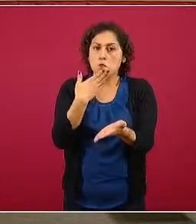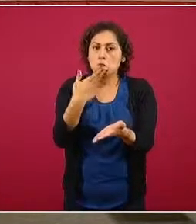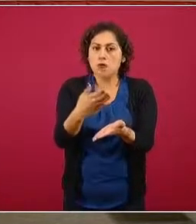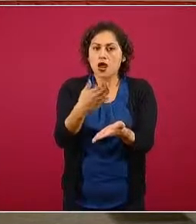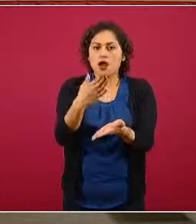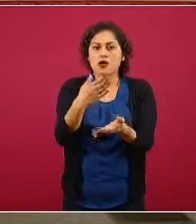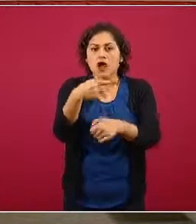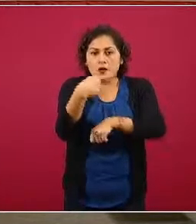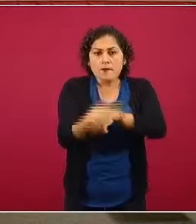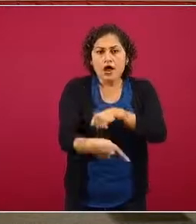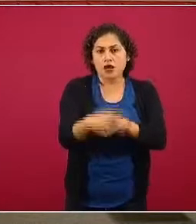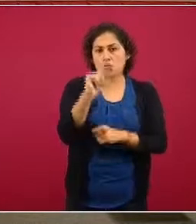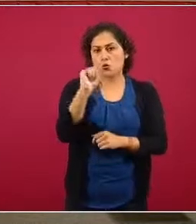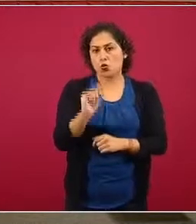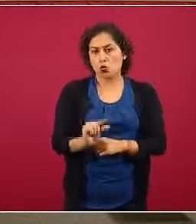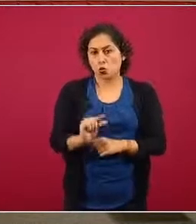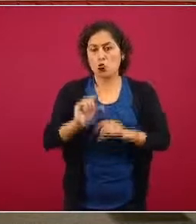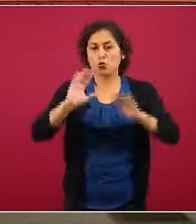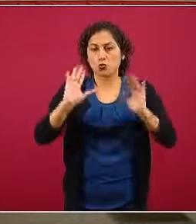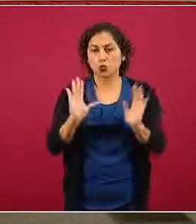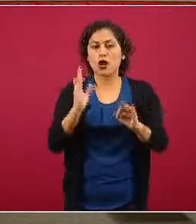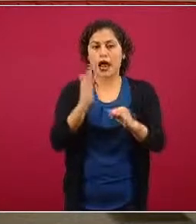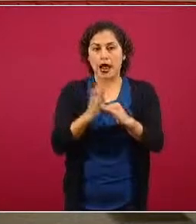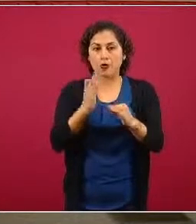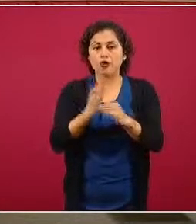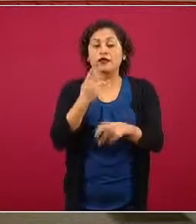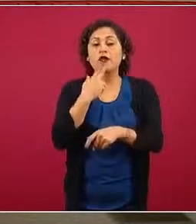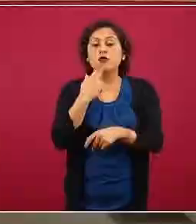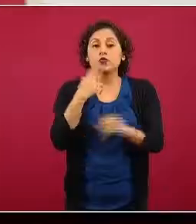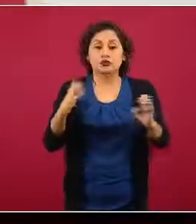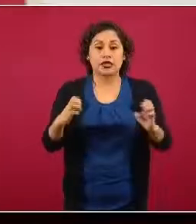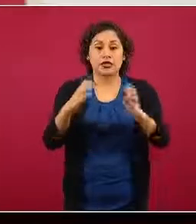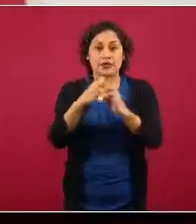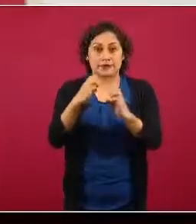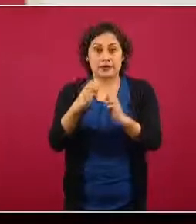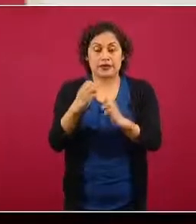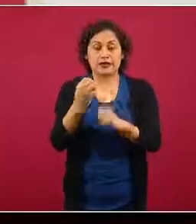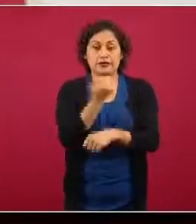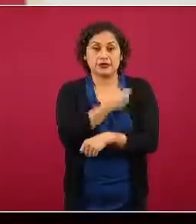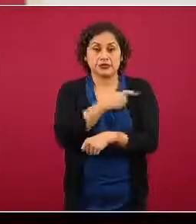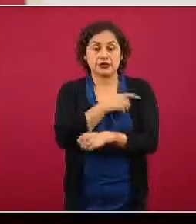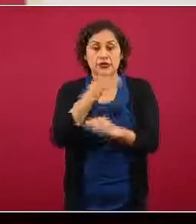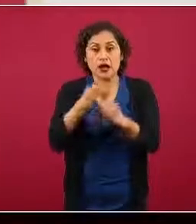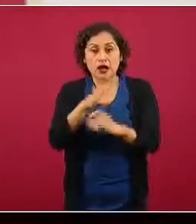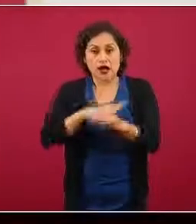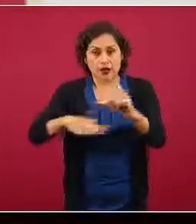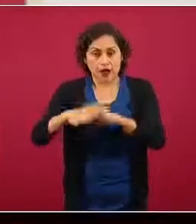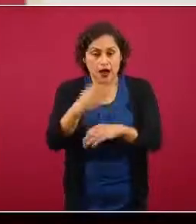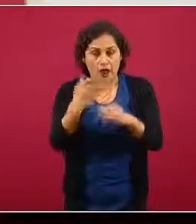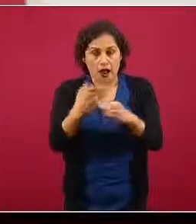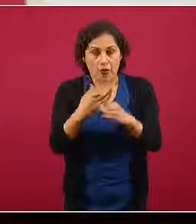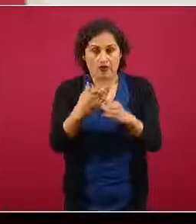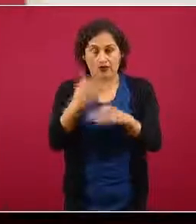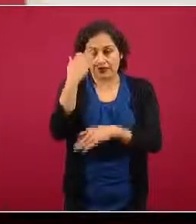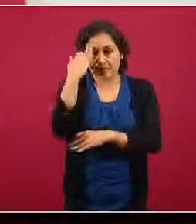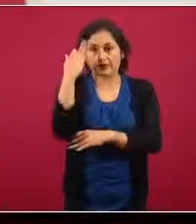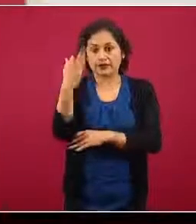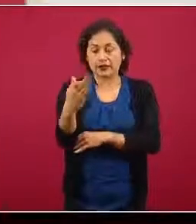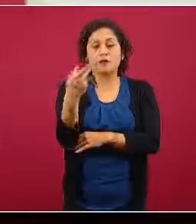riesgo para su uso en esta emergencia sanitaria, siempre y cuando se tengan las medidas